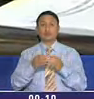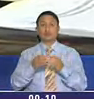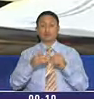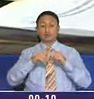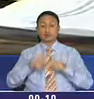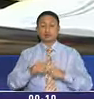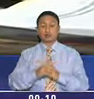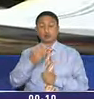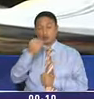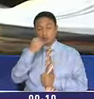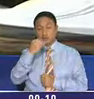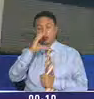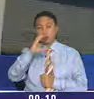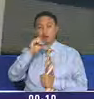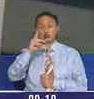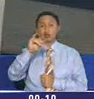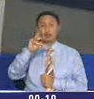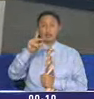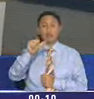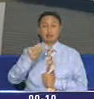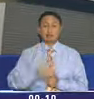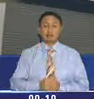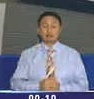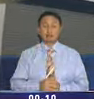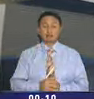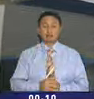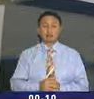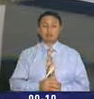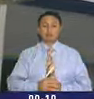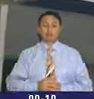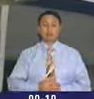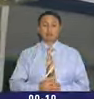Soberanía Alimentaria COPISA. Informó Héctor Romero.